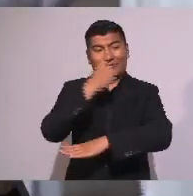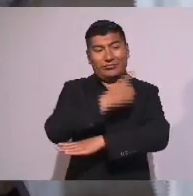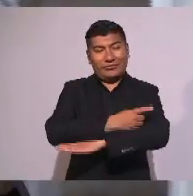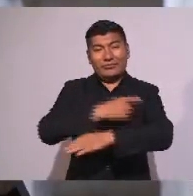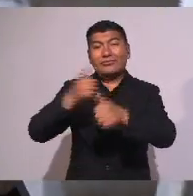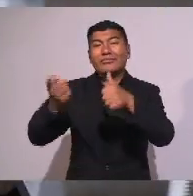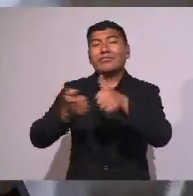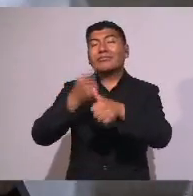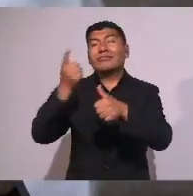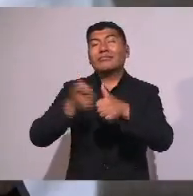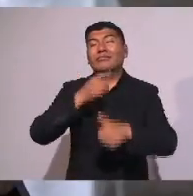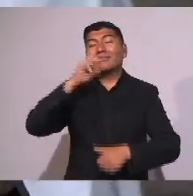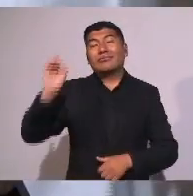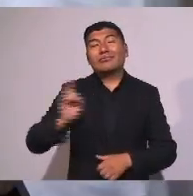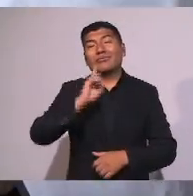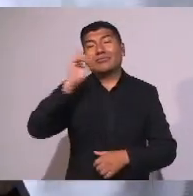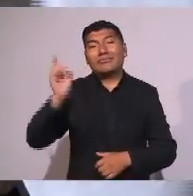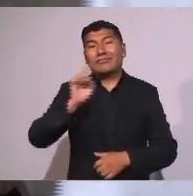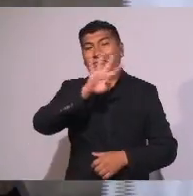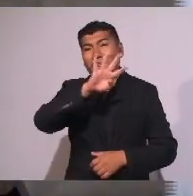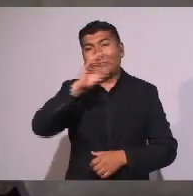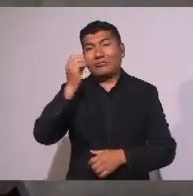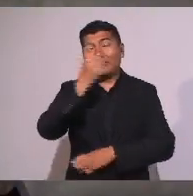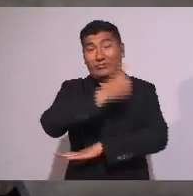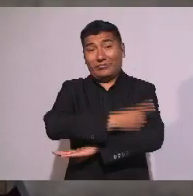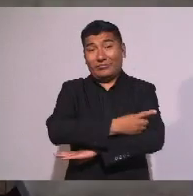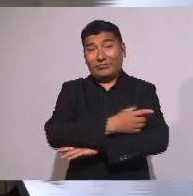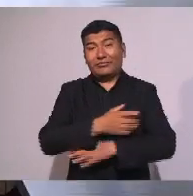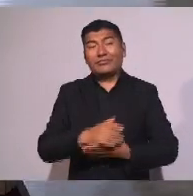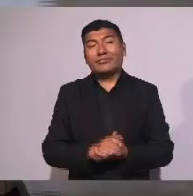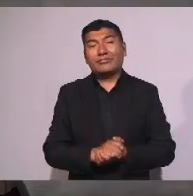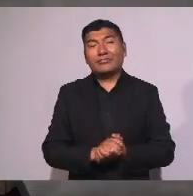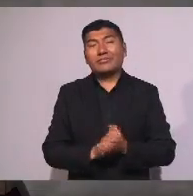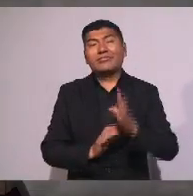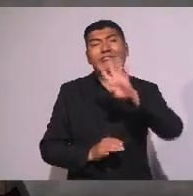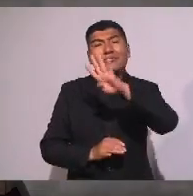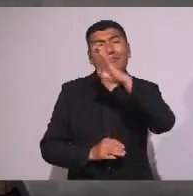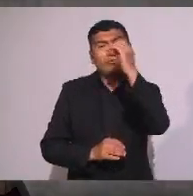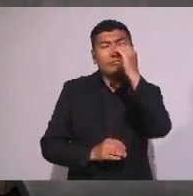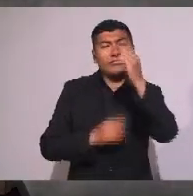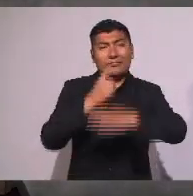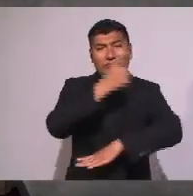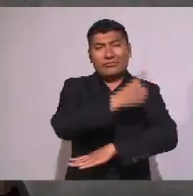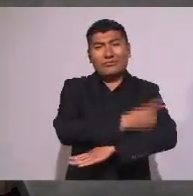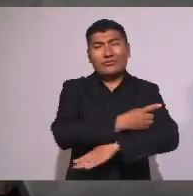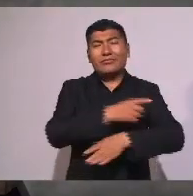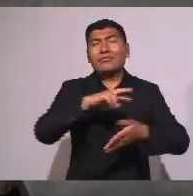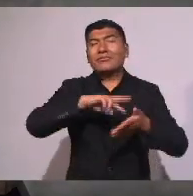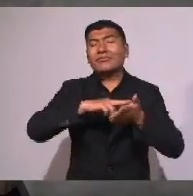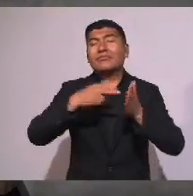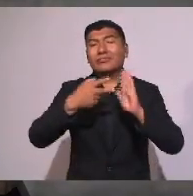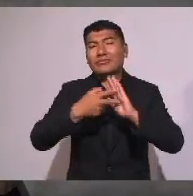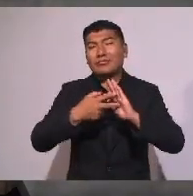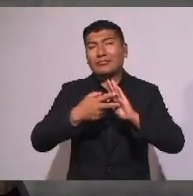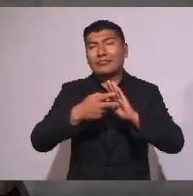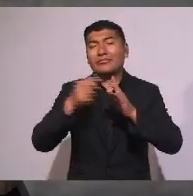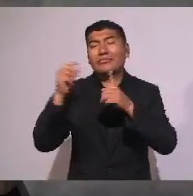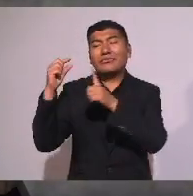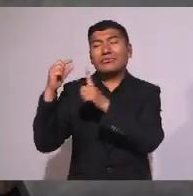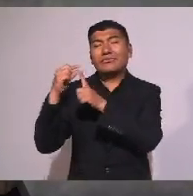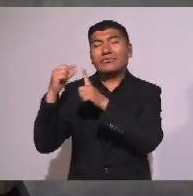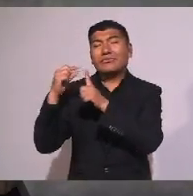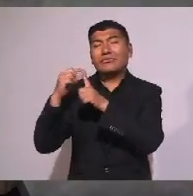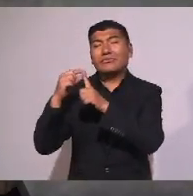primer domingo de Cuaresma. Cuaresma quiere decir, viene de la